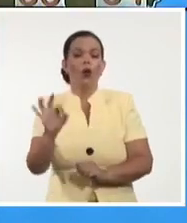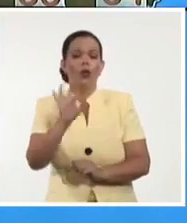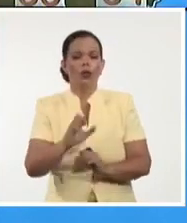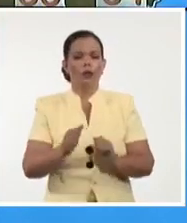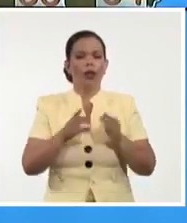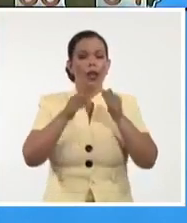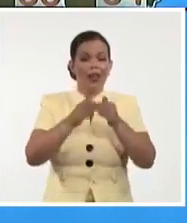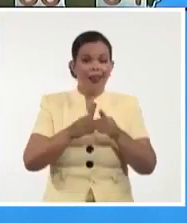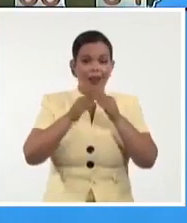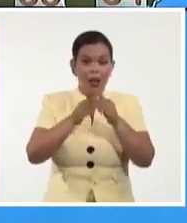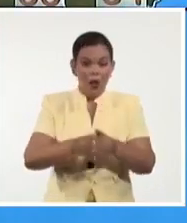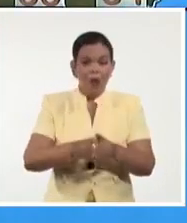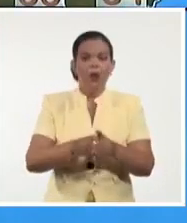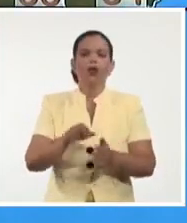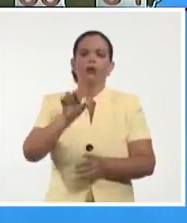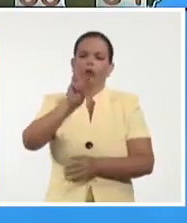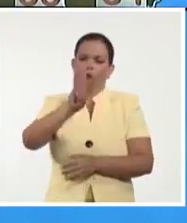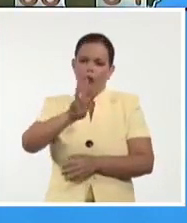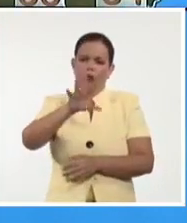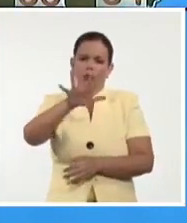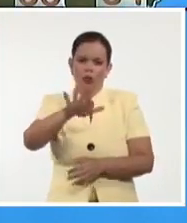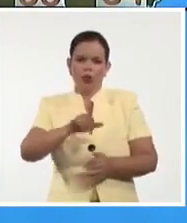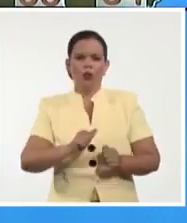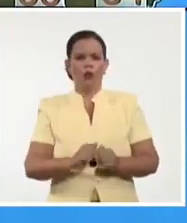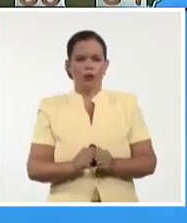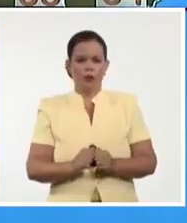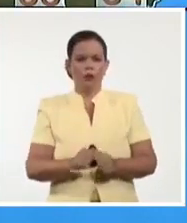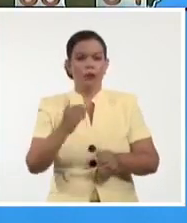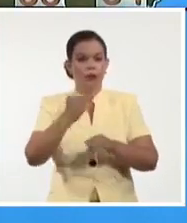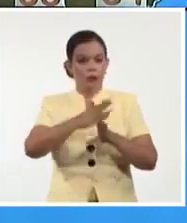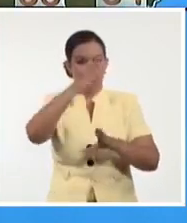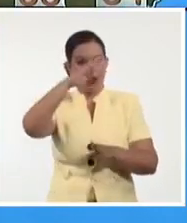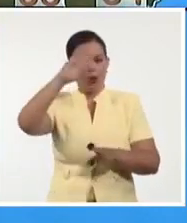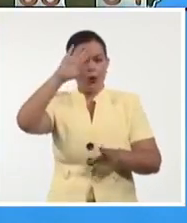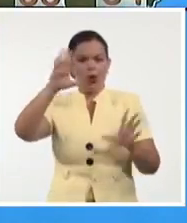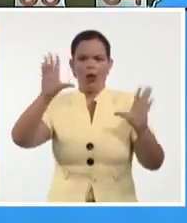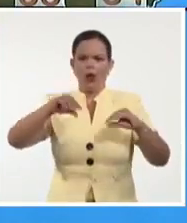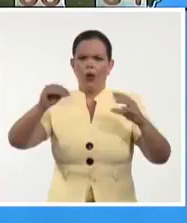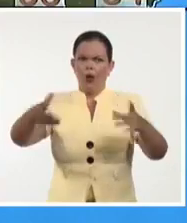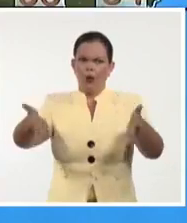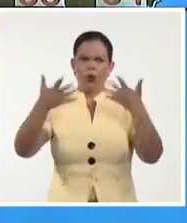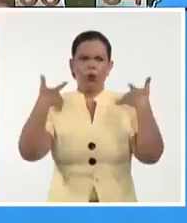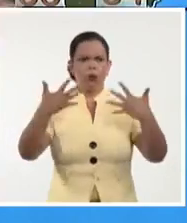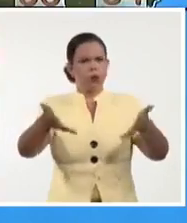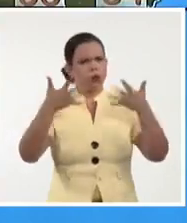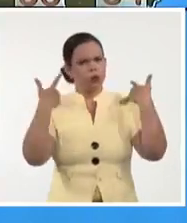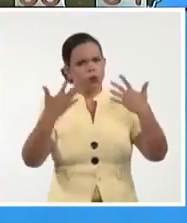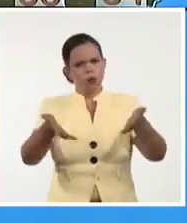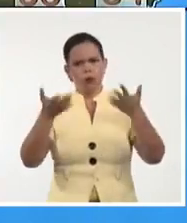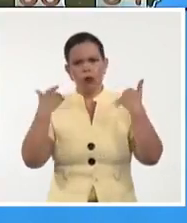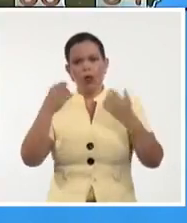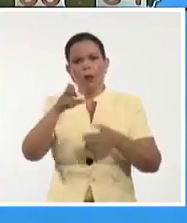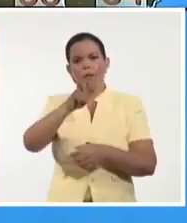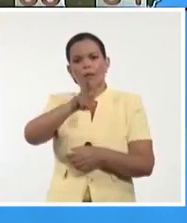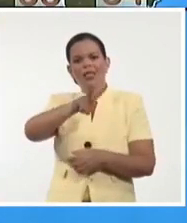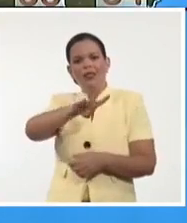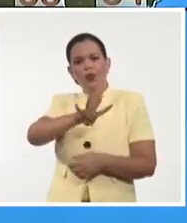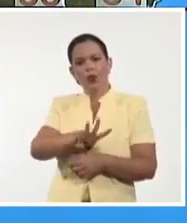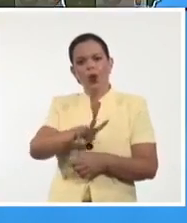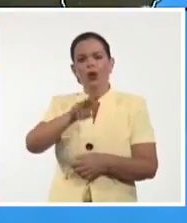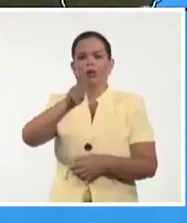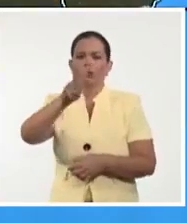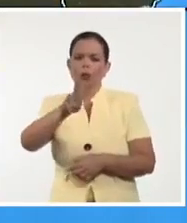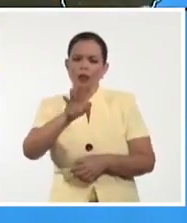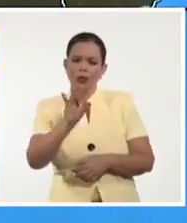también santiago de cuba- mucho calor que se mantiene por la noche porque los valores de temperatura están entre 24 y 27 grados